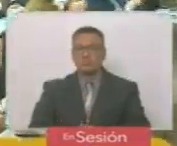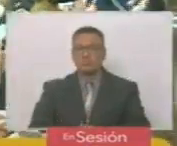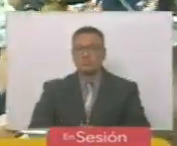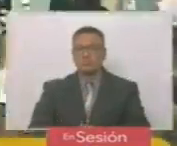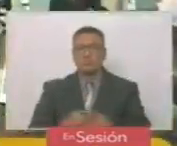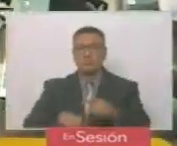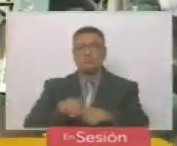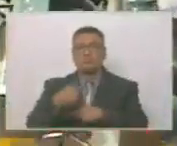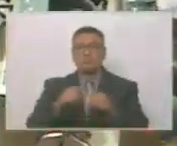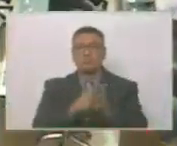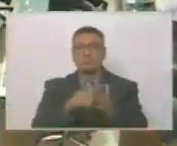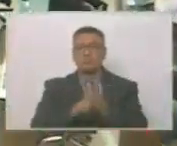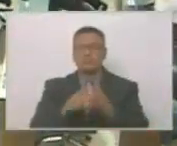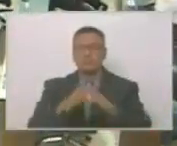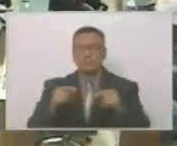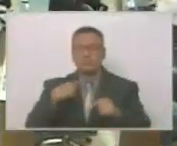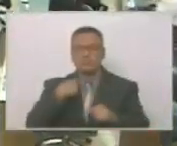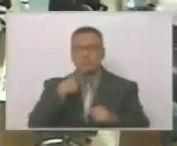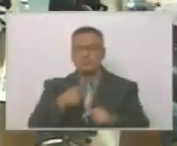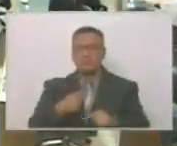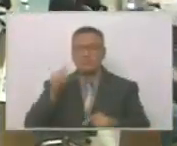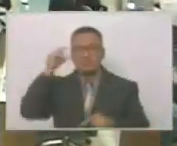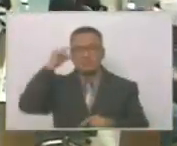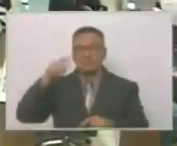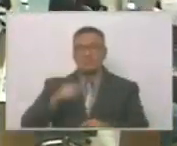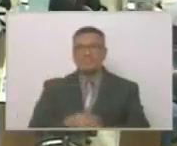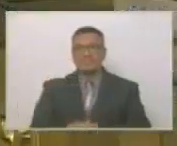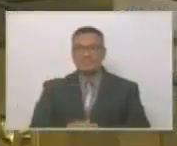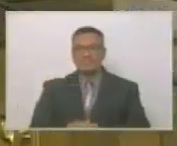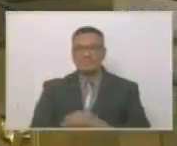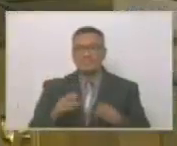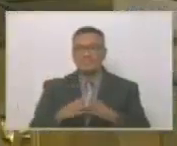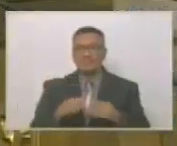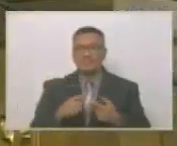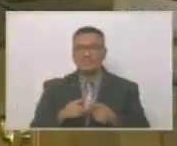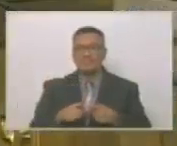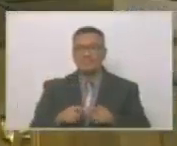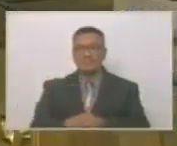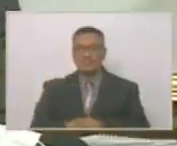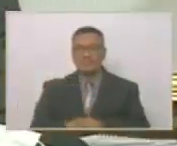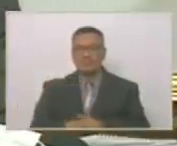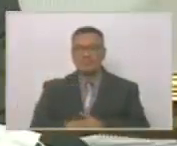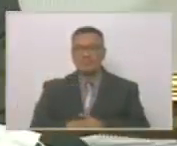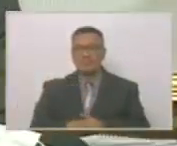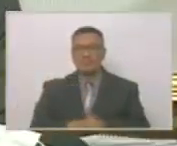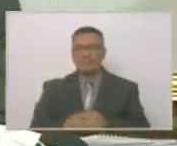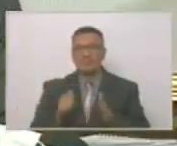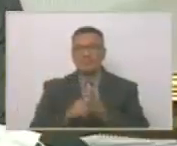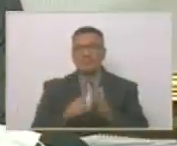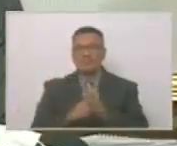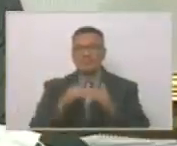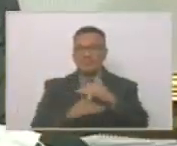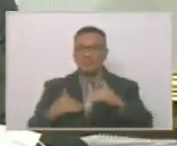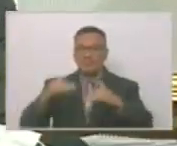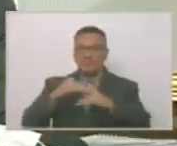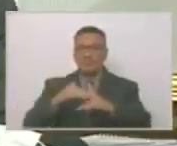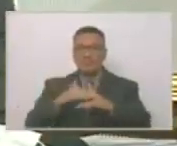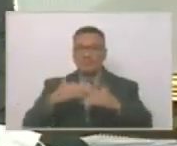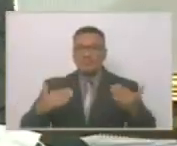Siguiente punto del orden del día, señora secretaria. Agotada la agenda, presidente. En consecuencia, se levanta la